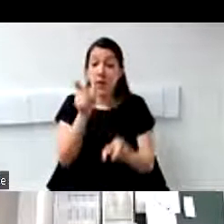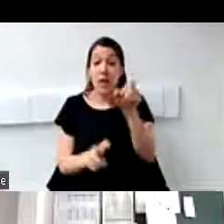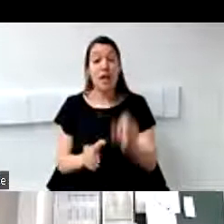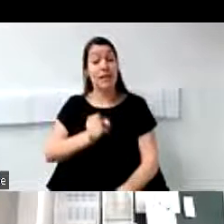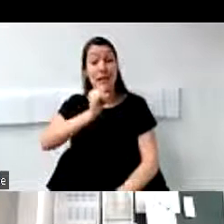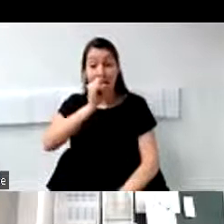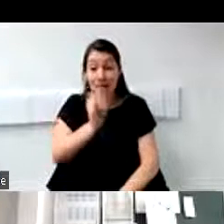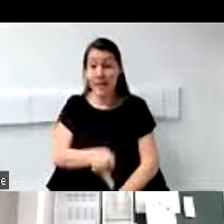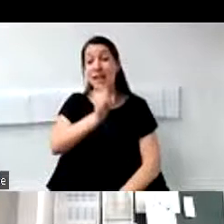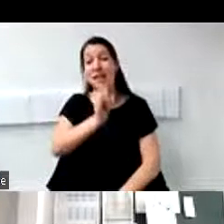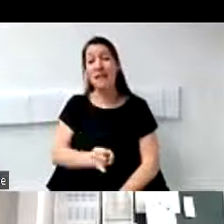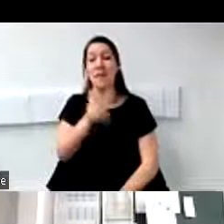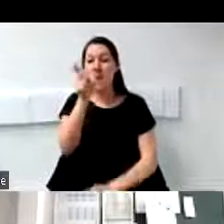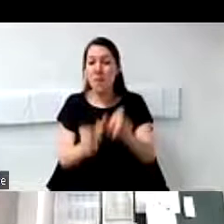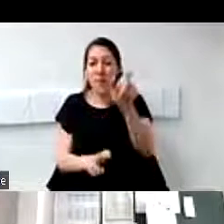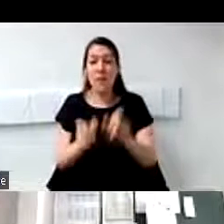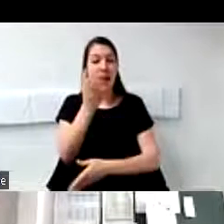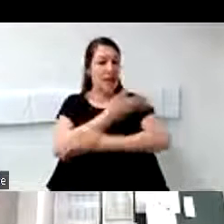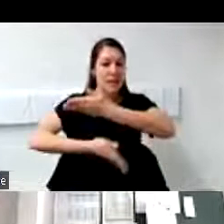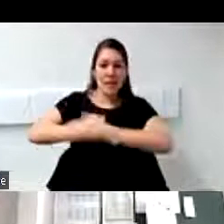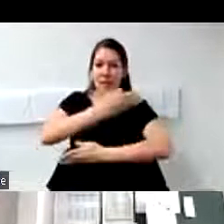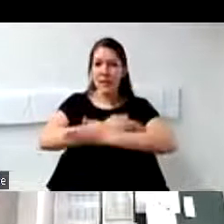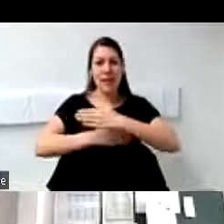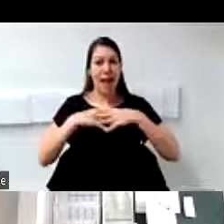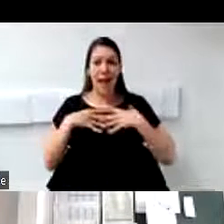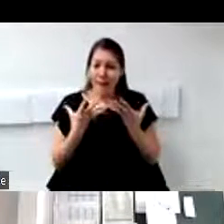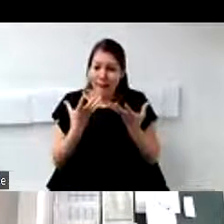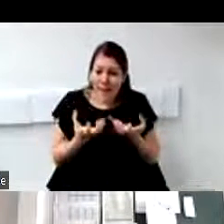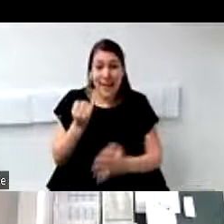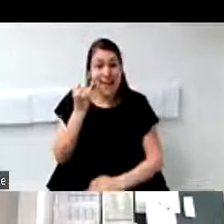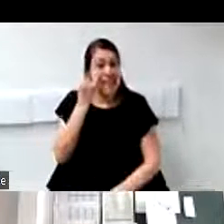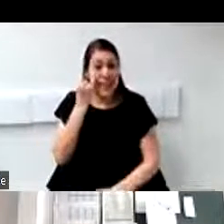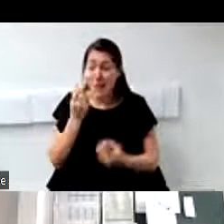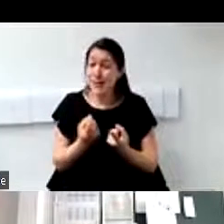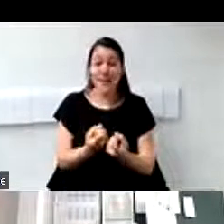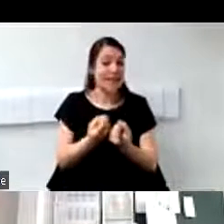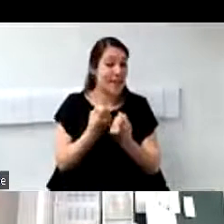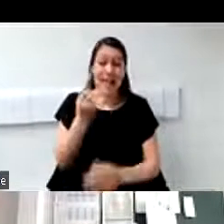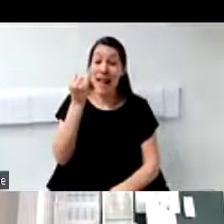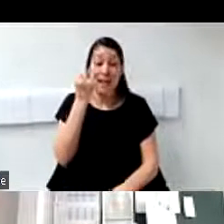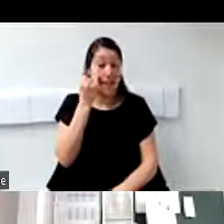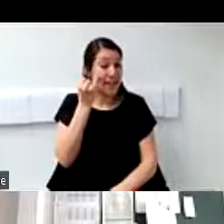gente con discapacidad tiene tanto deseo sexual o necesidades